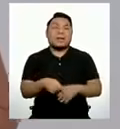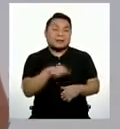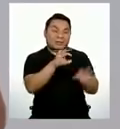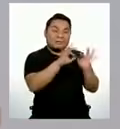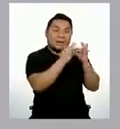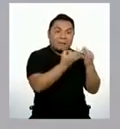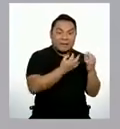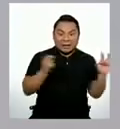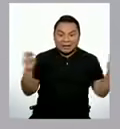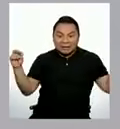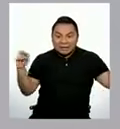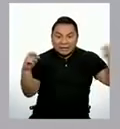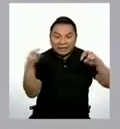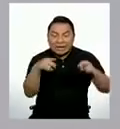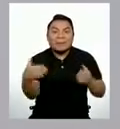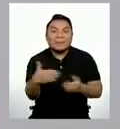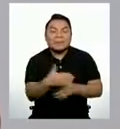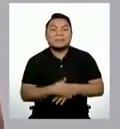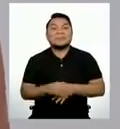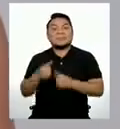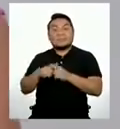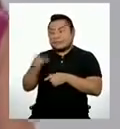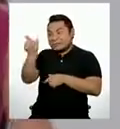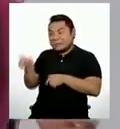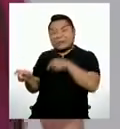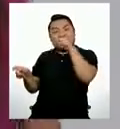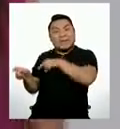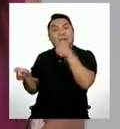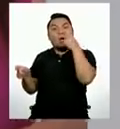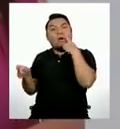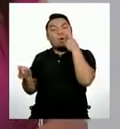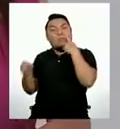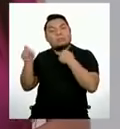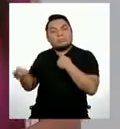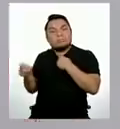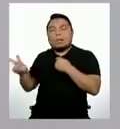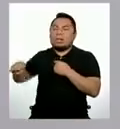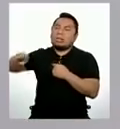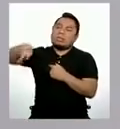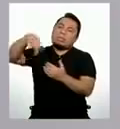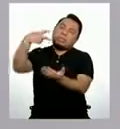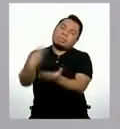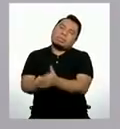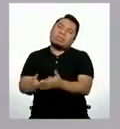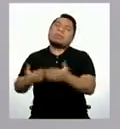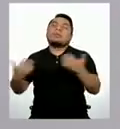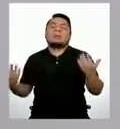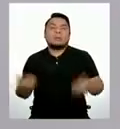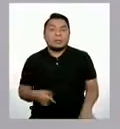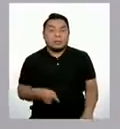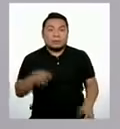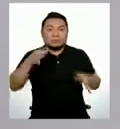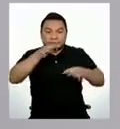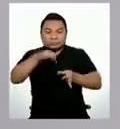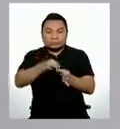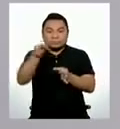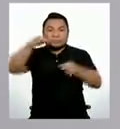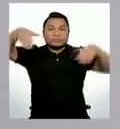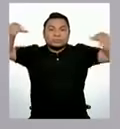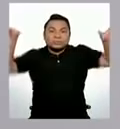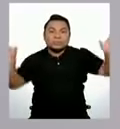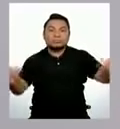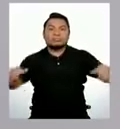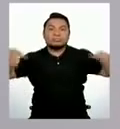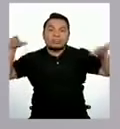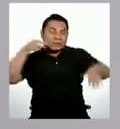Por otro lado, el mal amigo quedó tendido a las orillas de la grieta. Prometanme todos ustedes que jamás